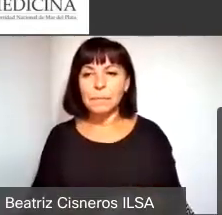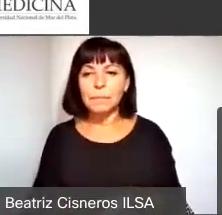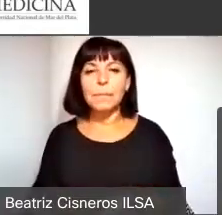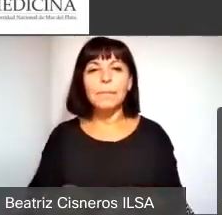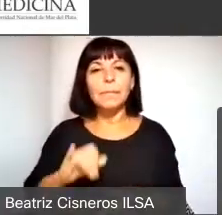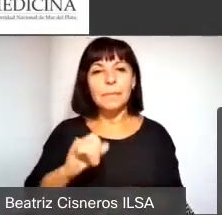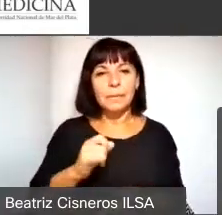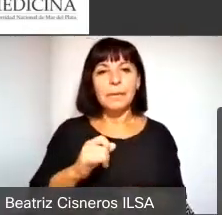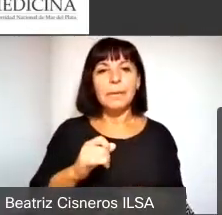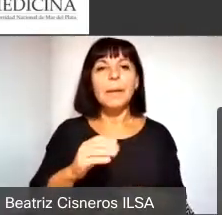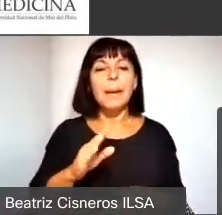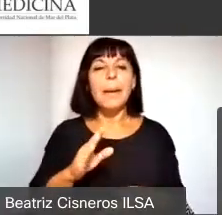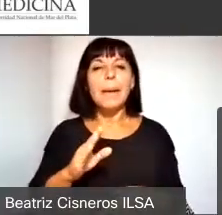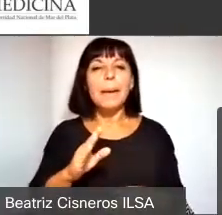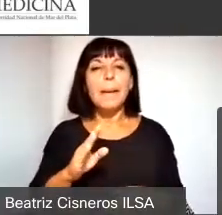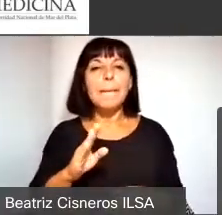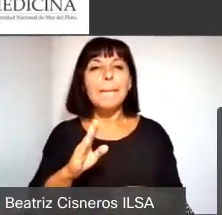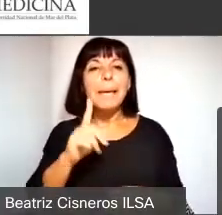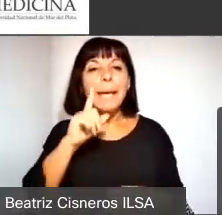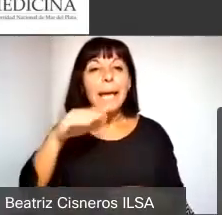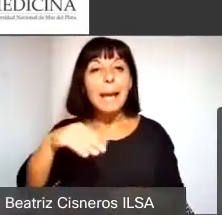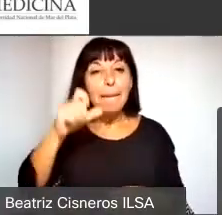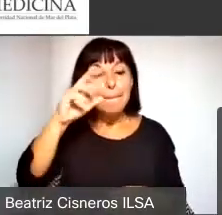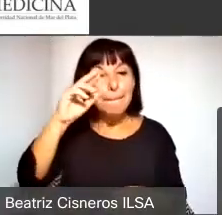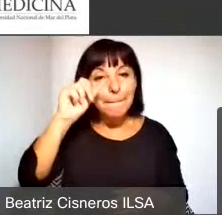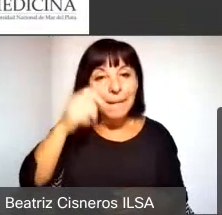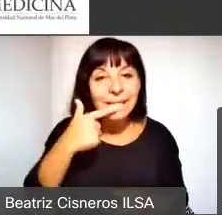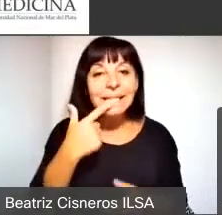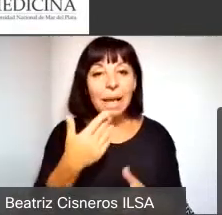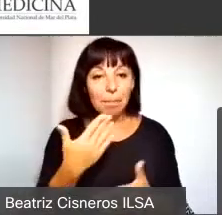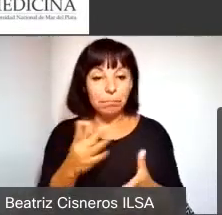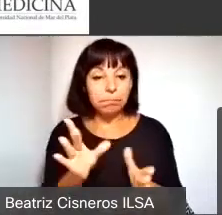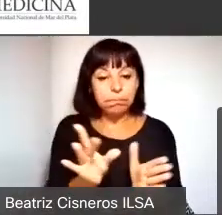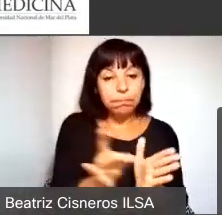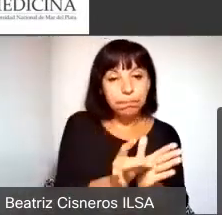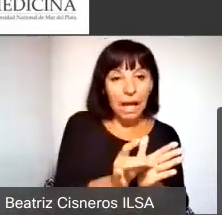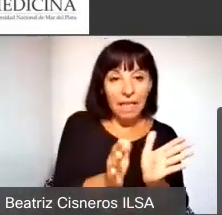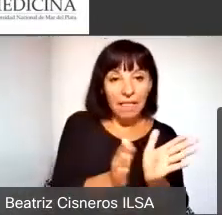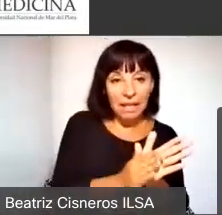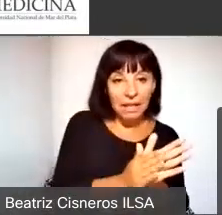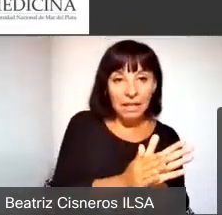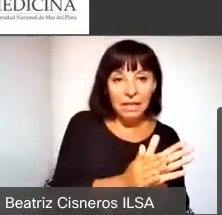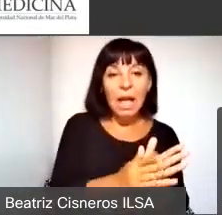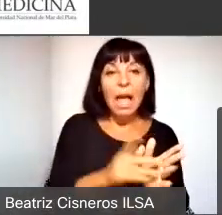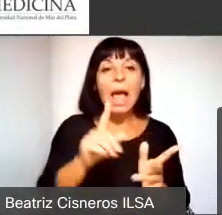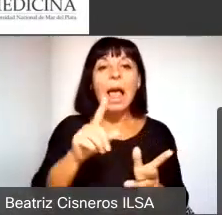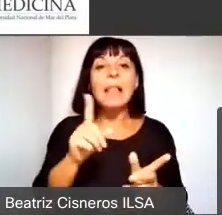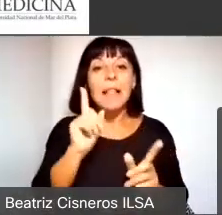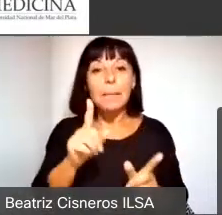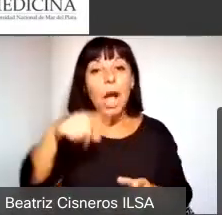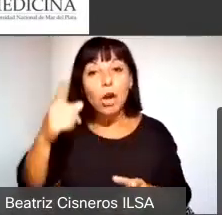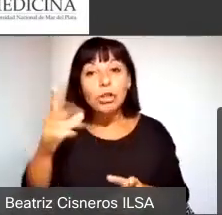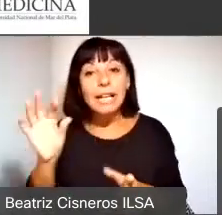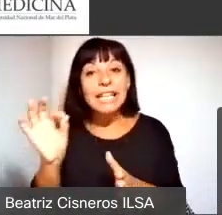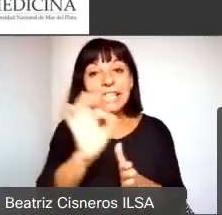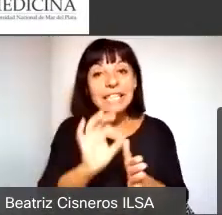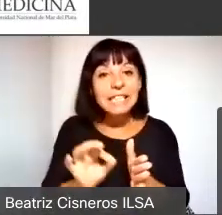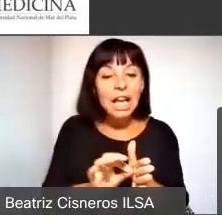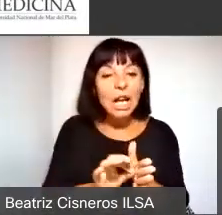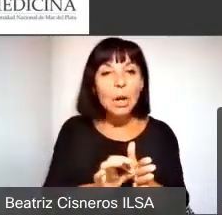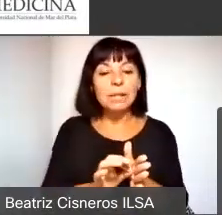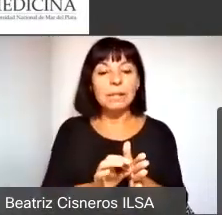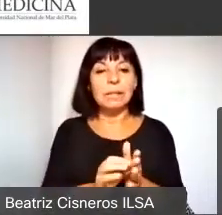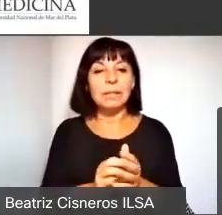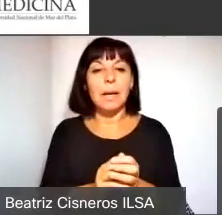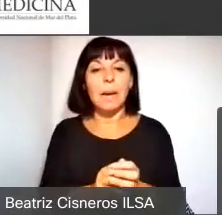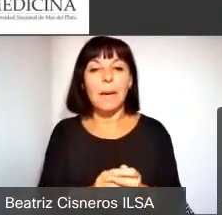Sí, las fimbrias permiten adherir a que las células se adhieran a superficies como también a otras células. Las fimbrias pueden